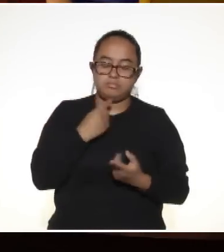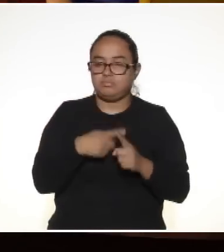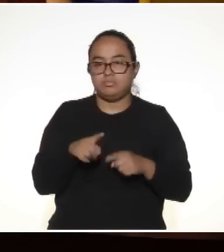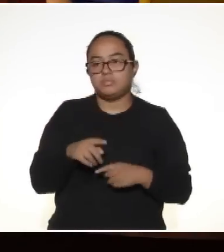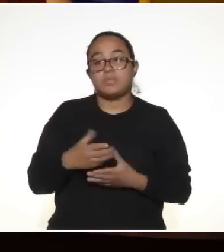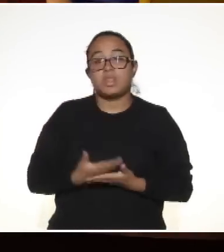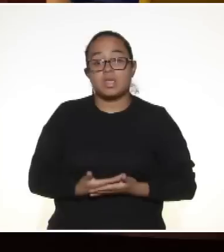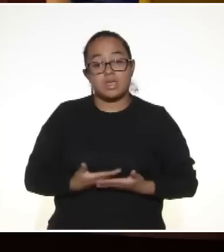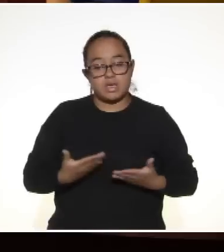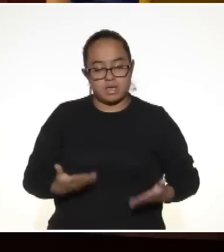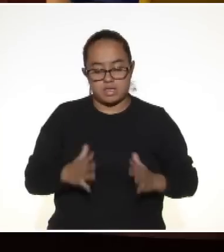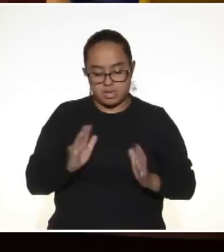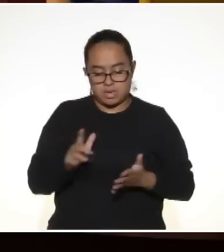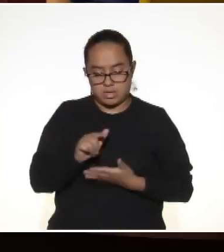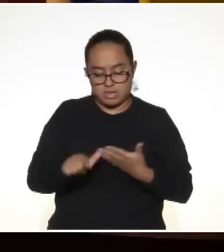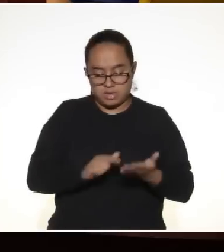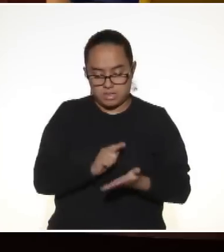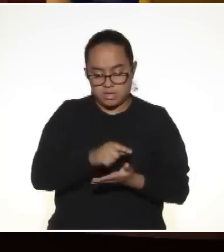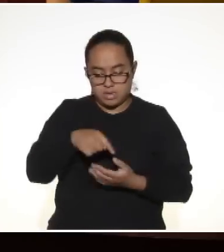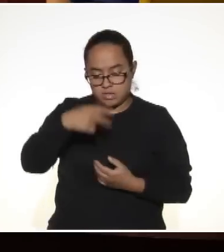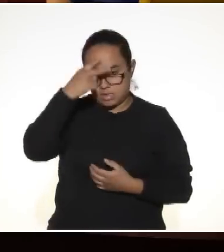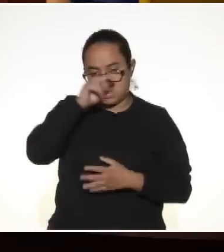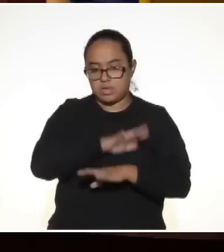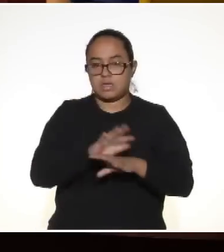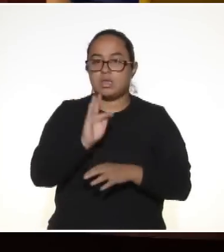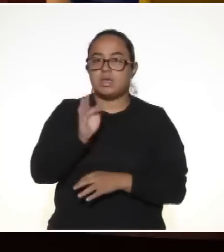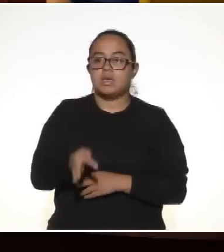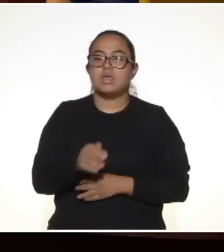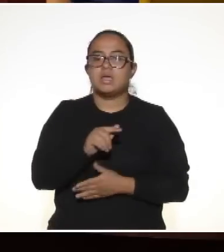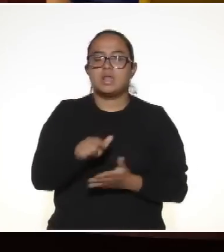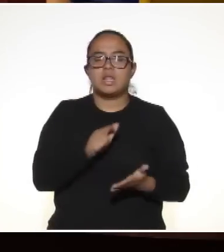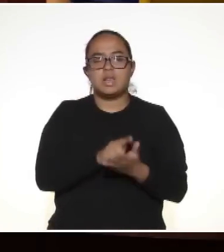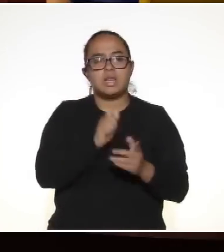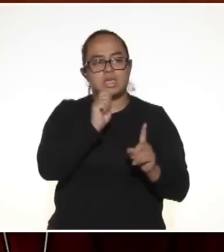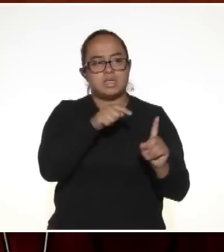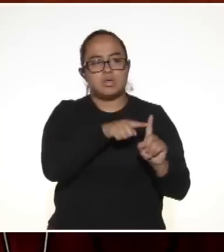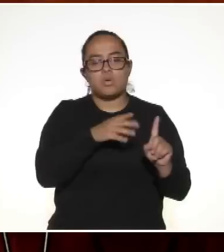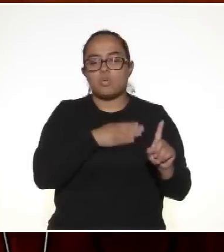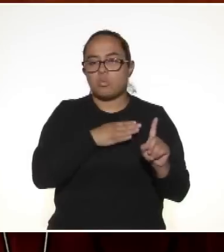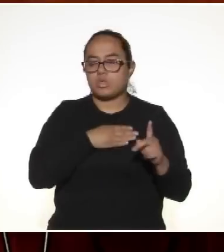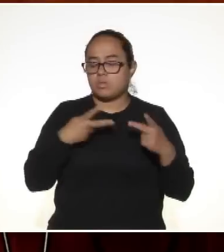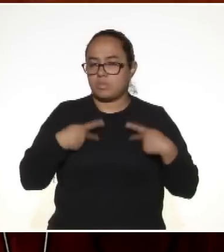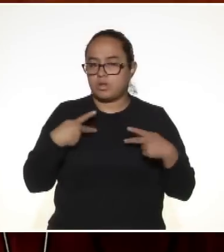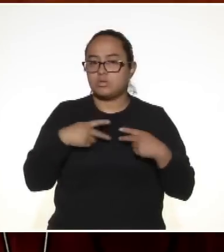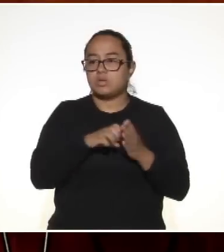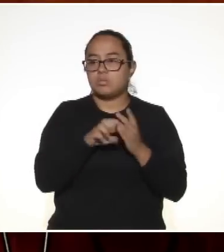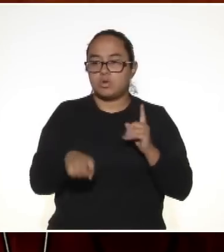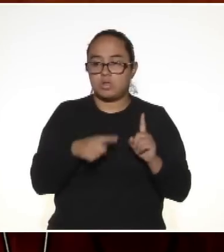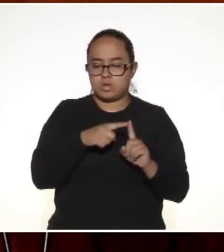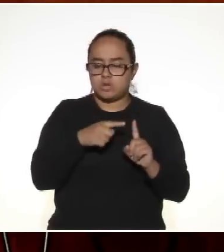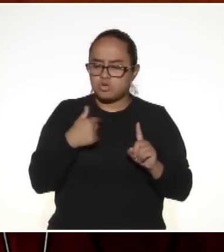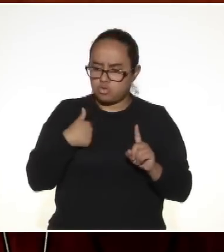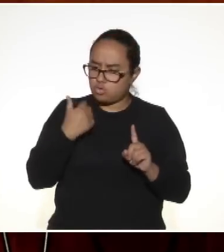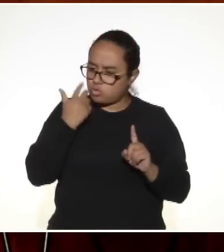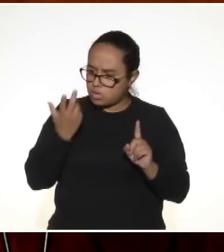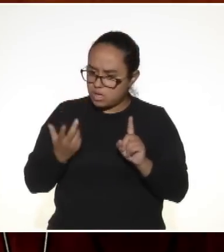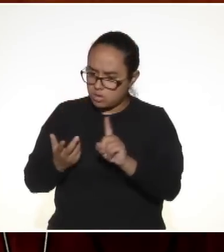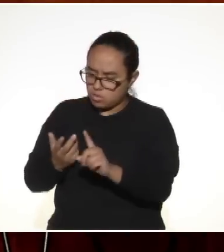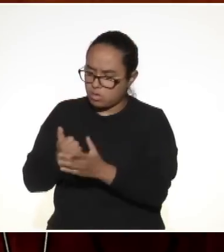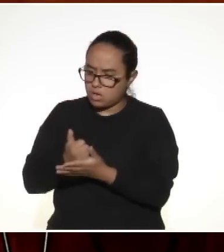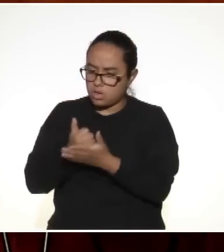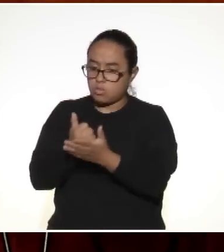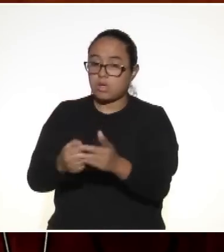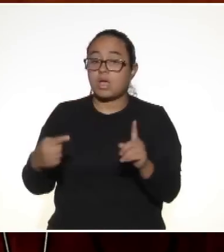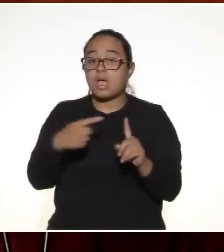por lo menos en la legislación mexicana, aceptada lo que es la Ley del Buen Samaritano, es decir, aquella persona que intenta ayudar no puede